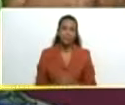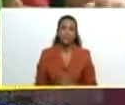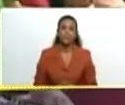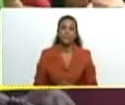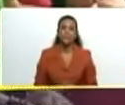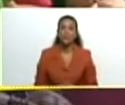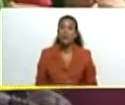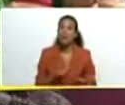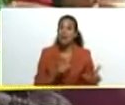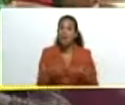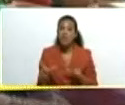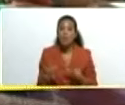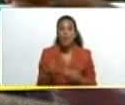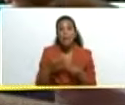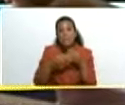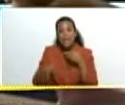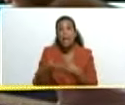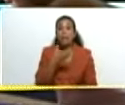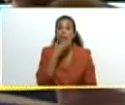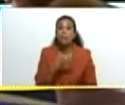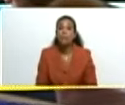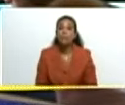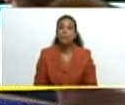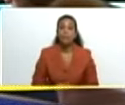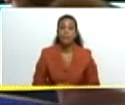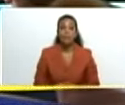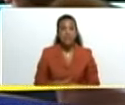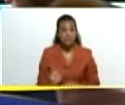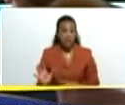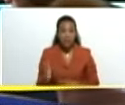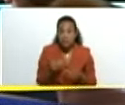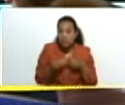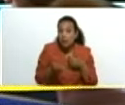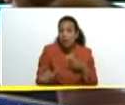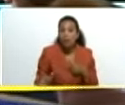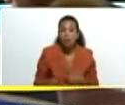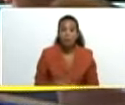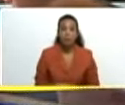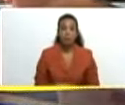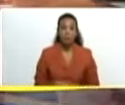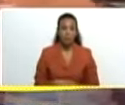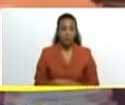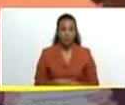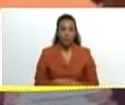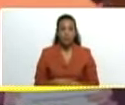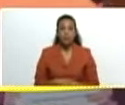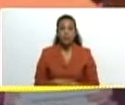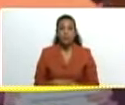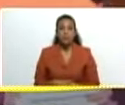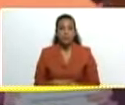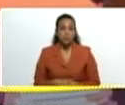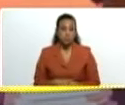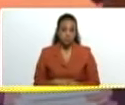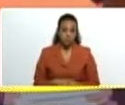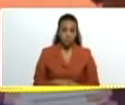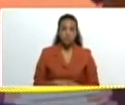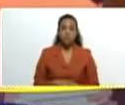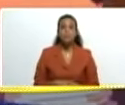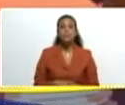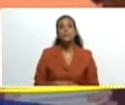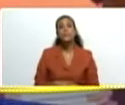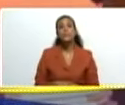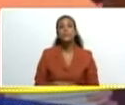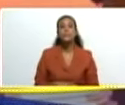Nos preparamos para las Navidades, ¿verdad? Y siempre en las Navidades sale el